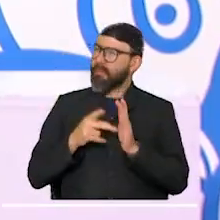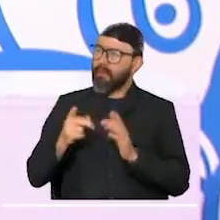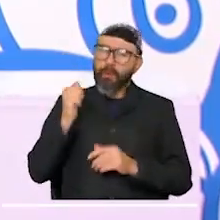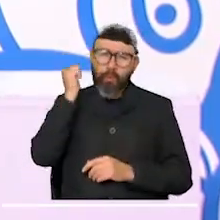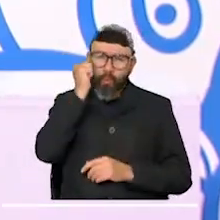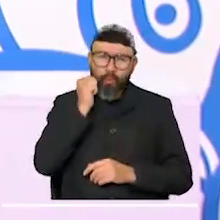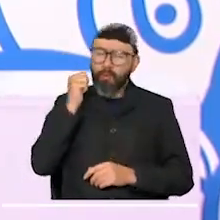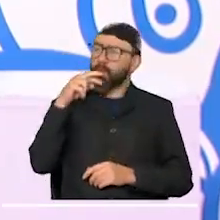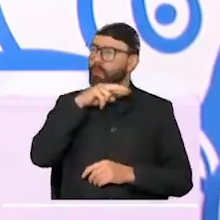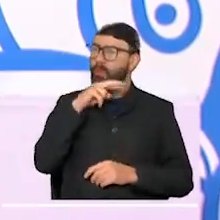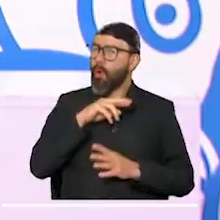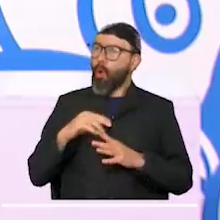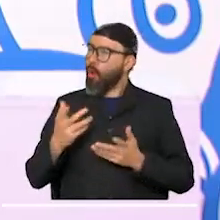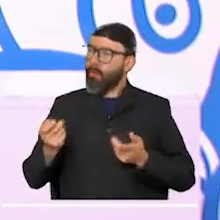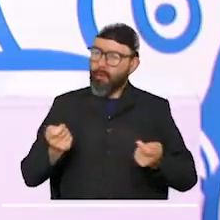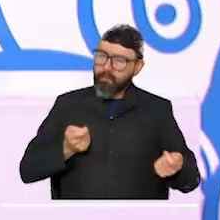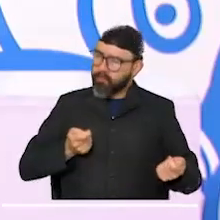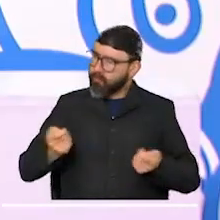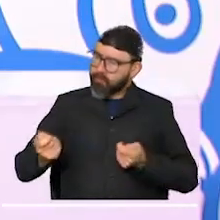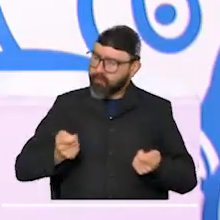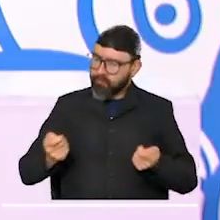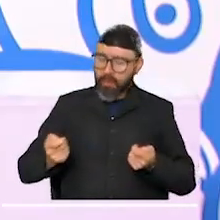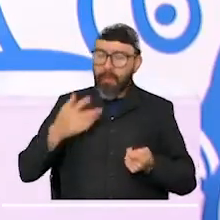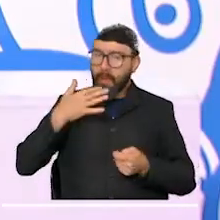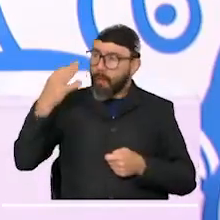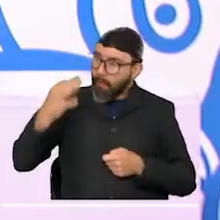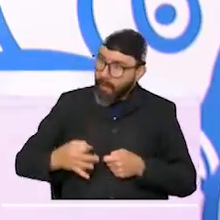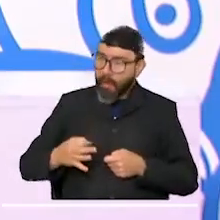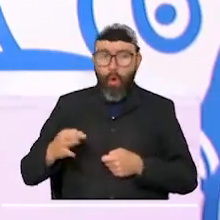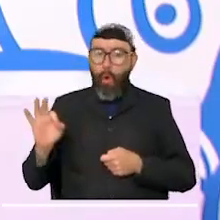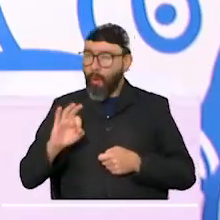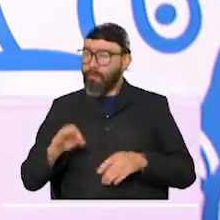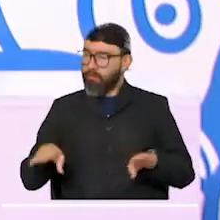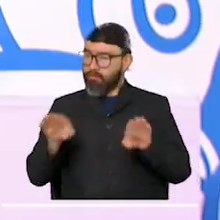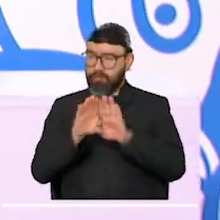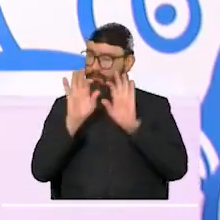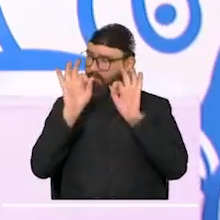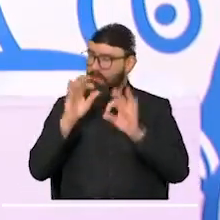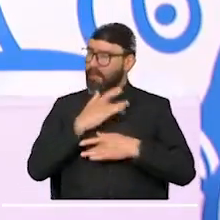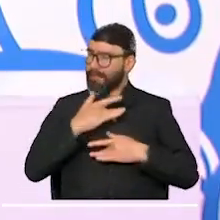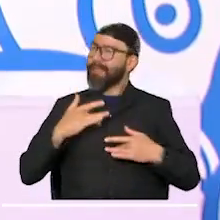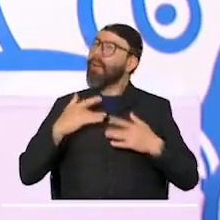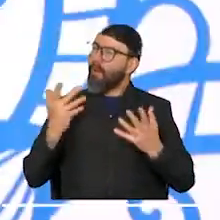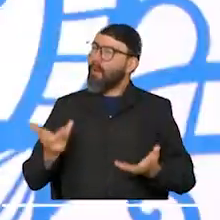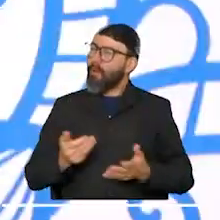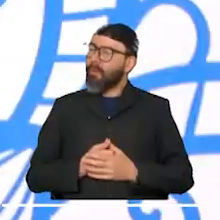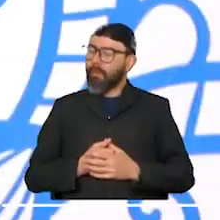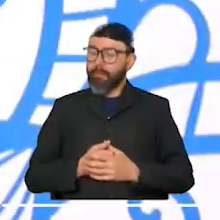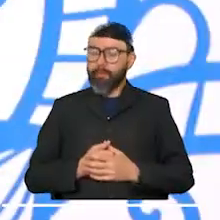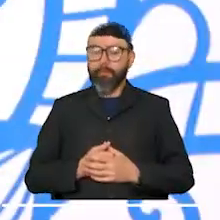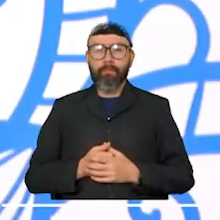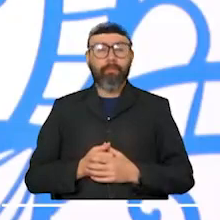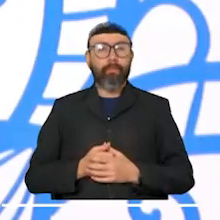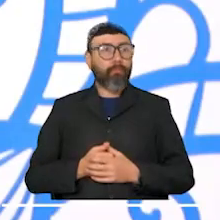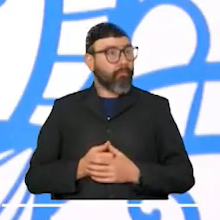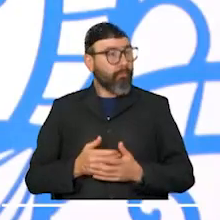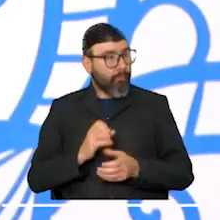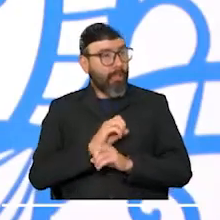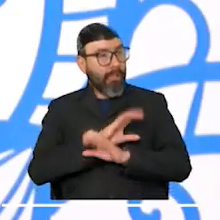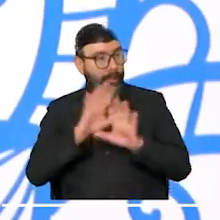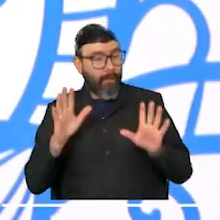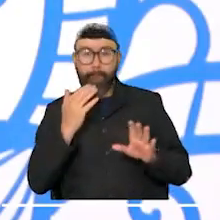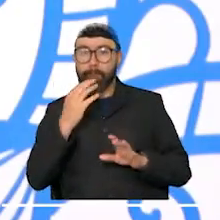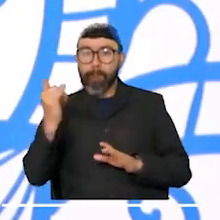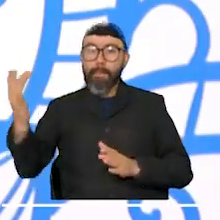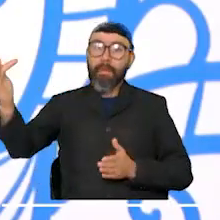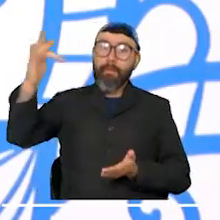manejarla y una manera verdadera en una manera correcta y sana Sí realmente cuando uno se encuentra en la consulta